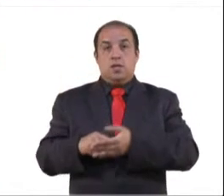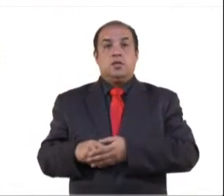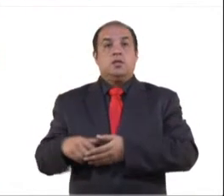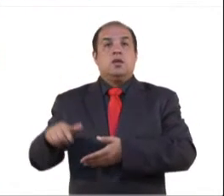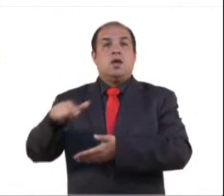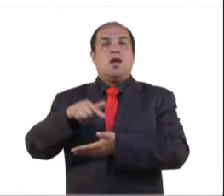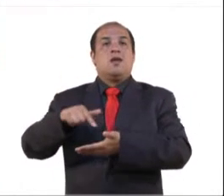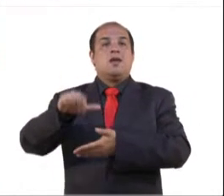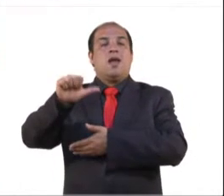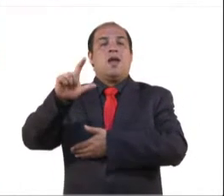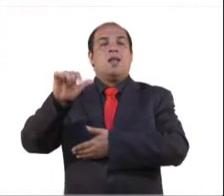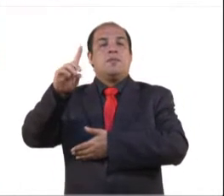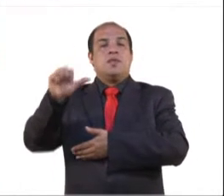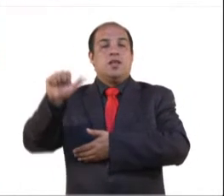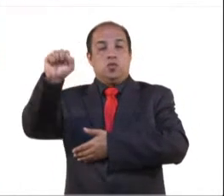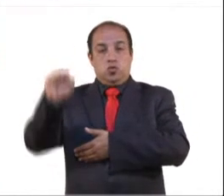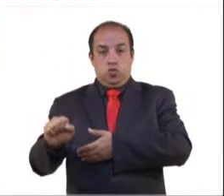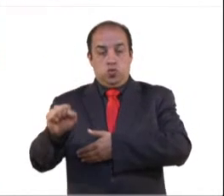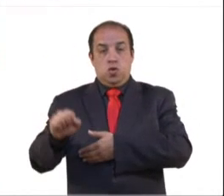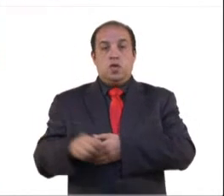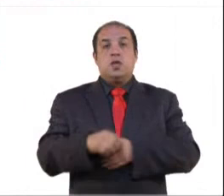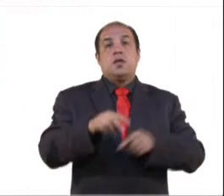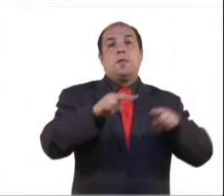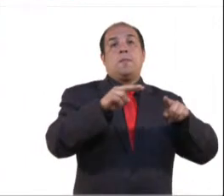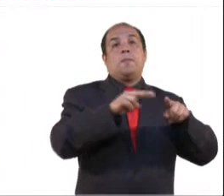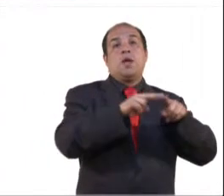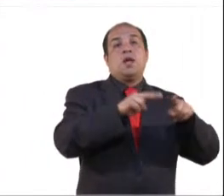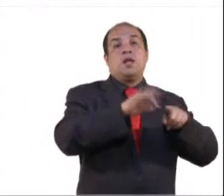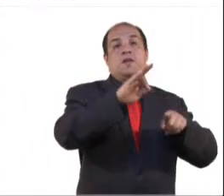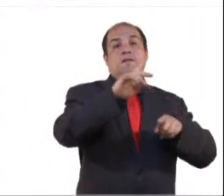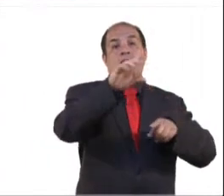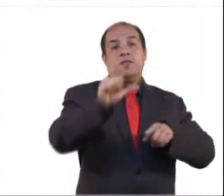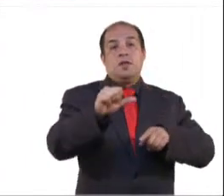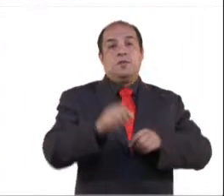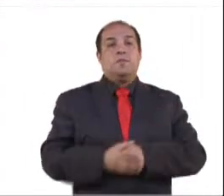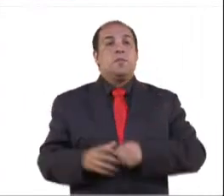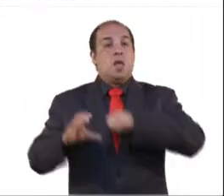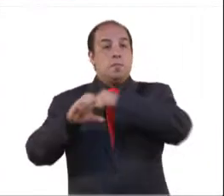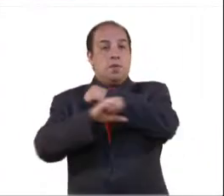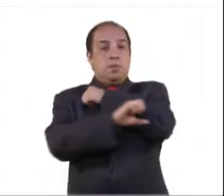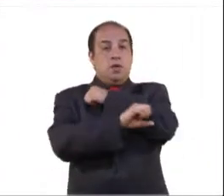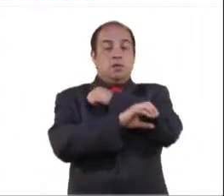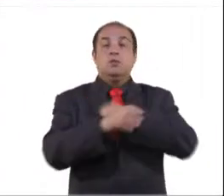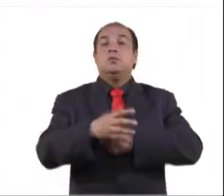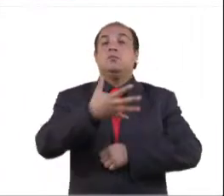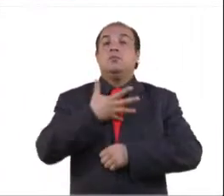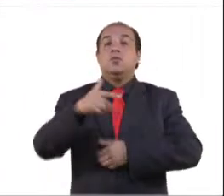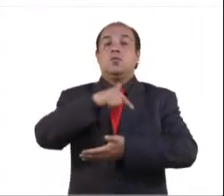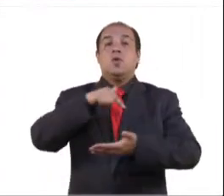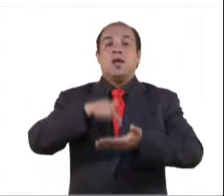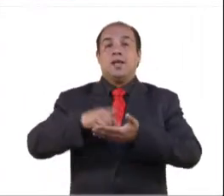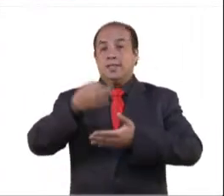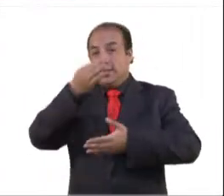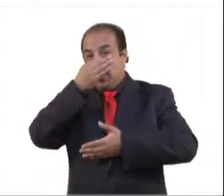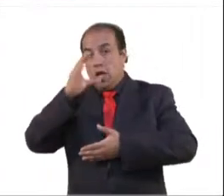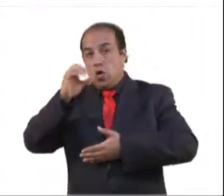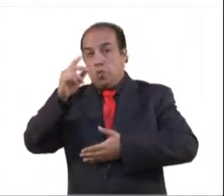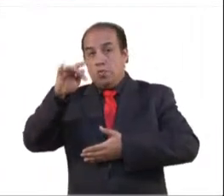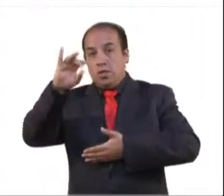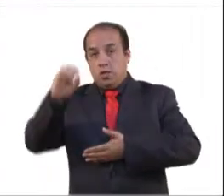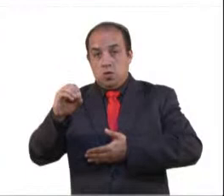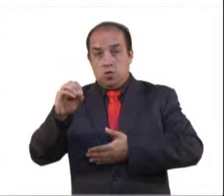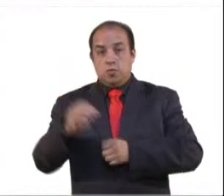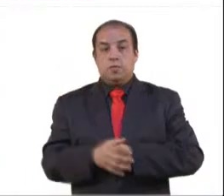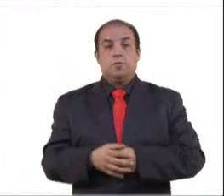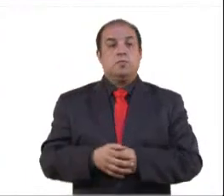Kahlo. En Coajimalpa vamos a tener la sede en el Salón Comunal Acopilco. Vamos a estar en nuestra